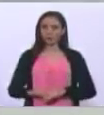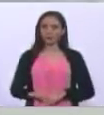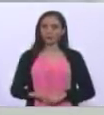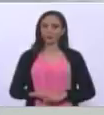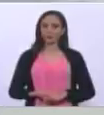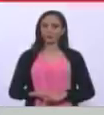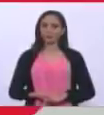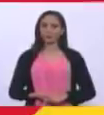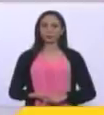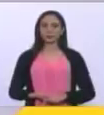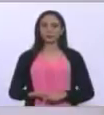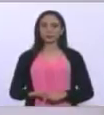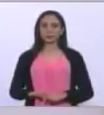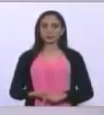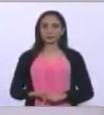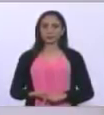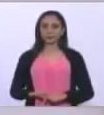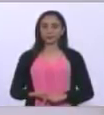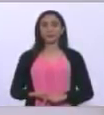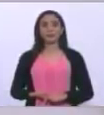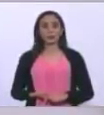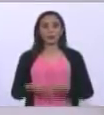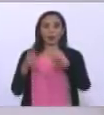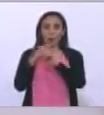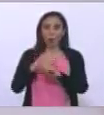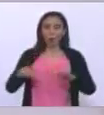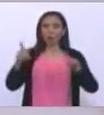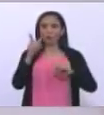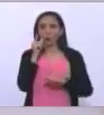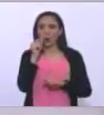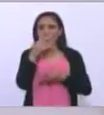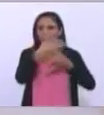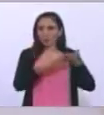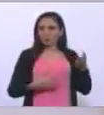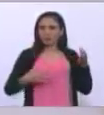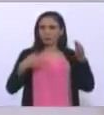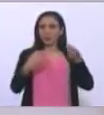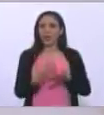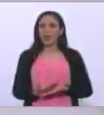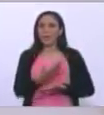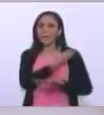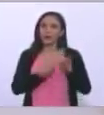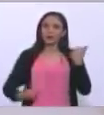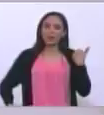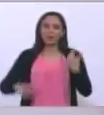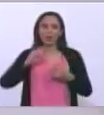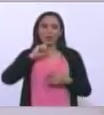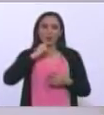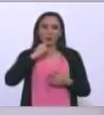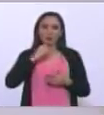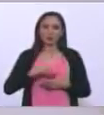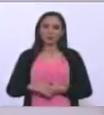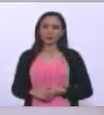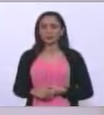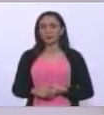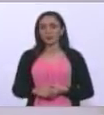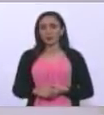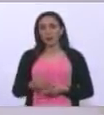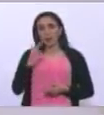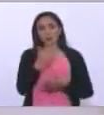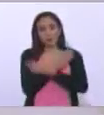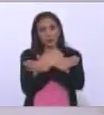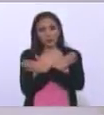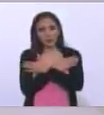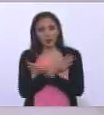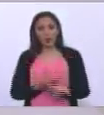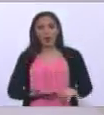mayo. De igual manera, en un comunicado, el Kremlin, el presidente de la Federación Rusa, Vladimir Putin, felicitó